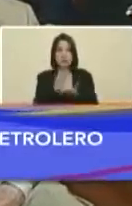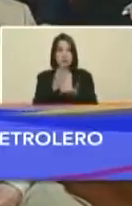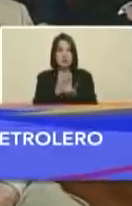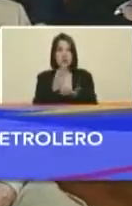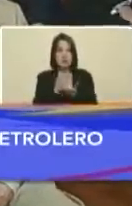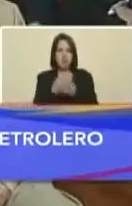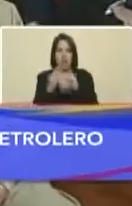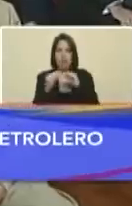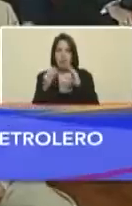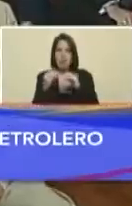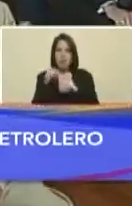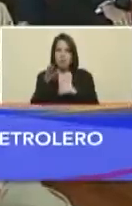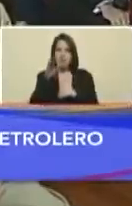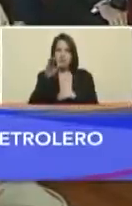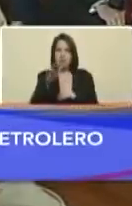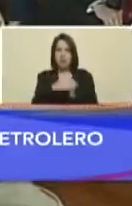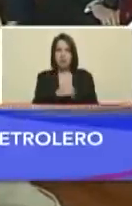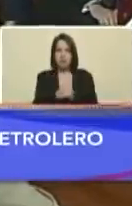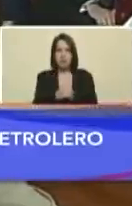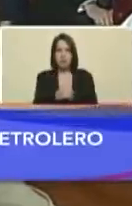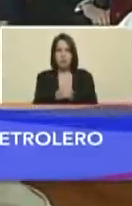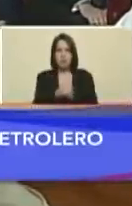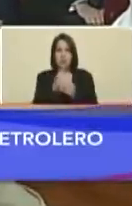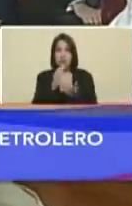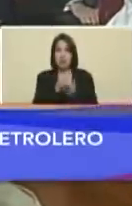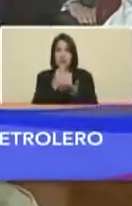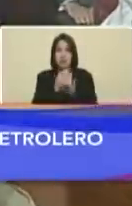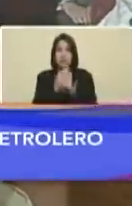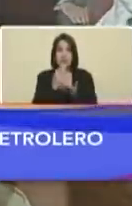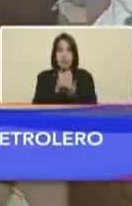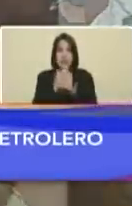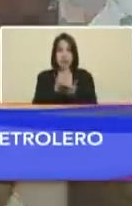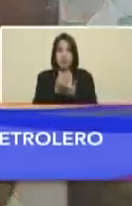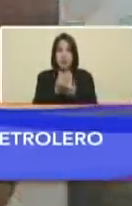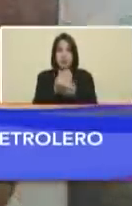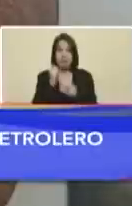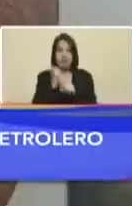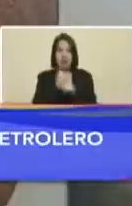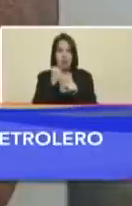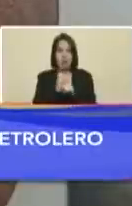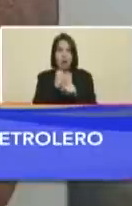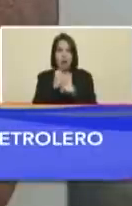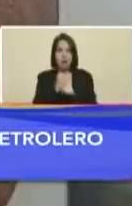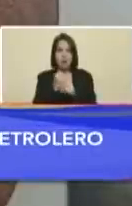del futuro, siempre creyendo y trabajando para el futuro,